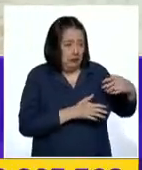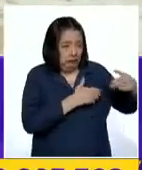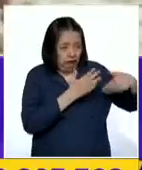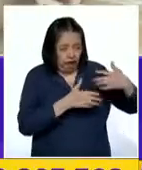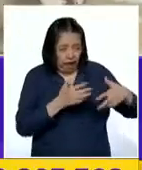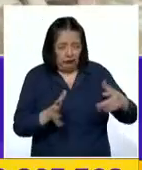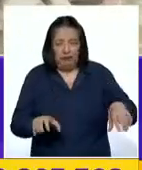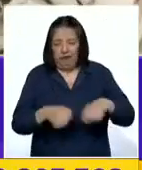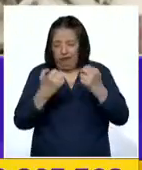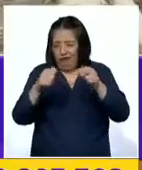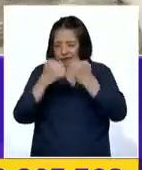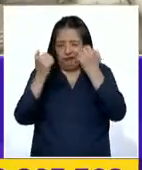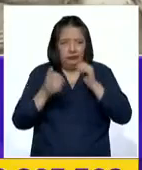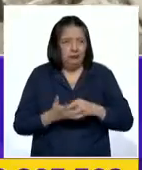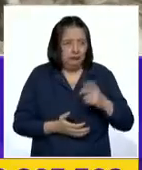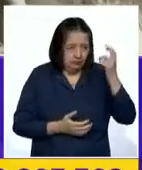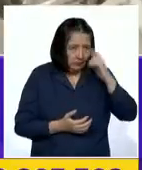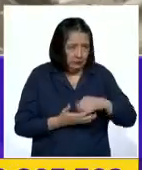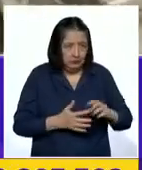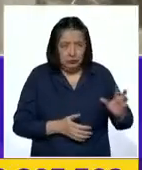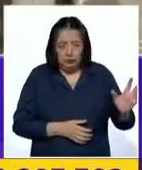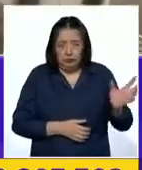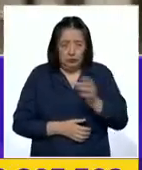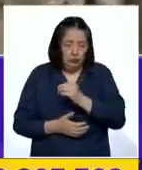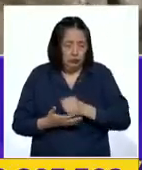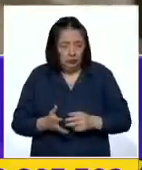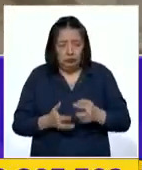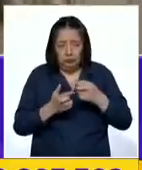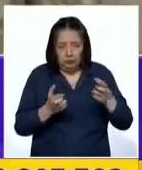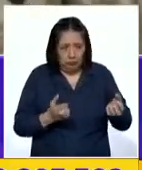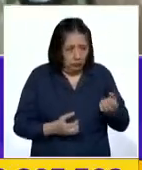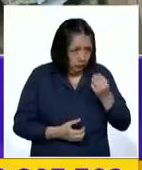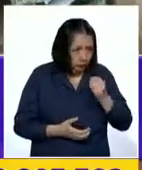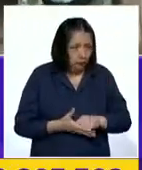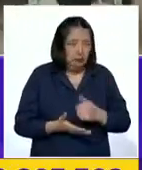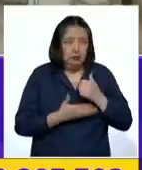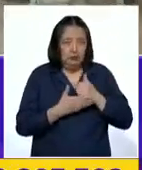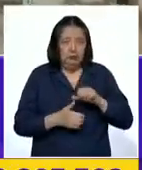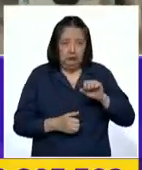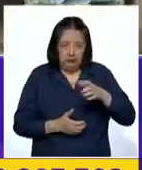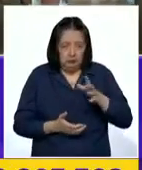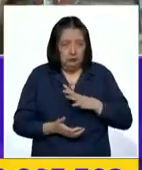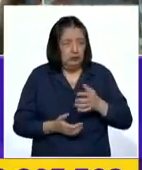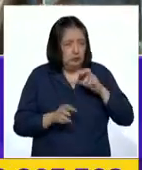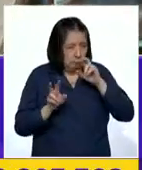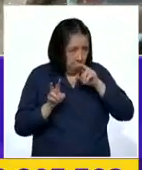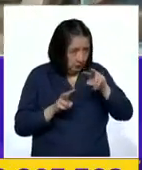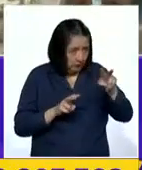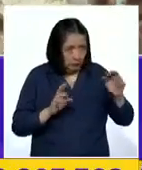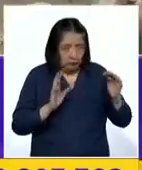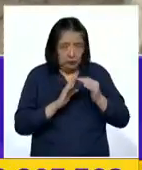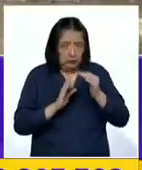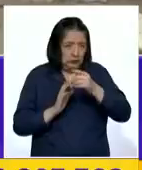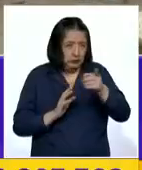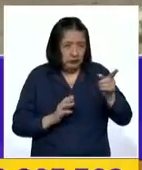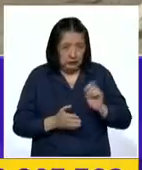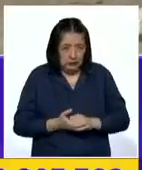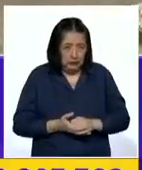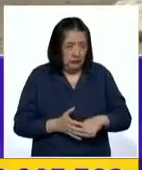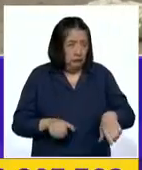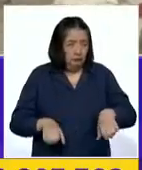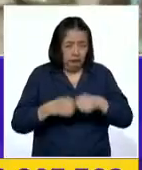absolutamente todo. Es por eso que todo vívere, toda ayuda es bien recibida por ellos. Incluso acá estamos viendo viviendas